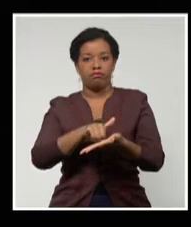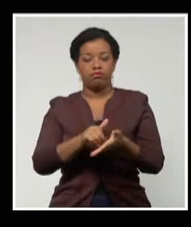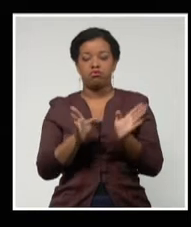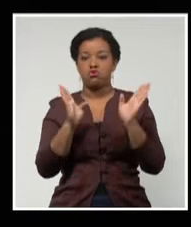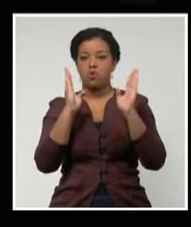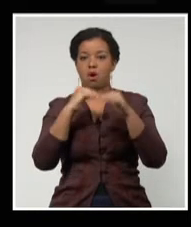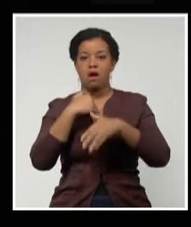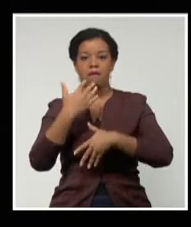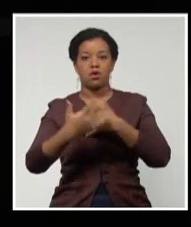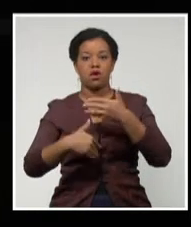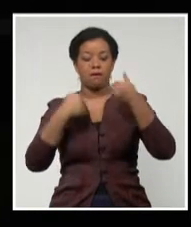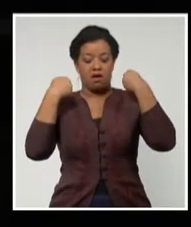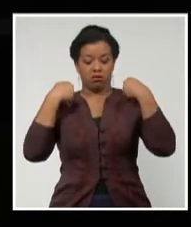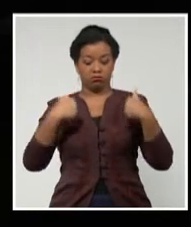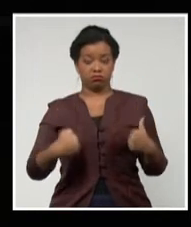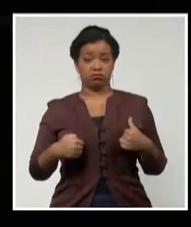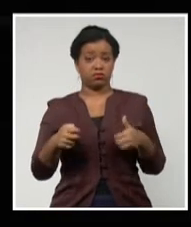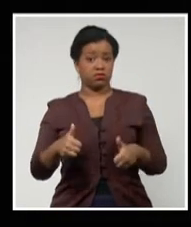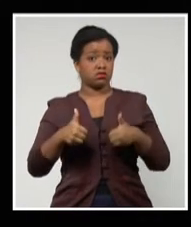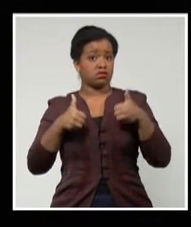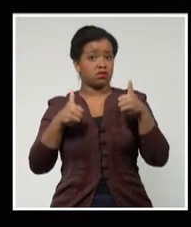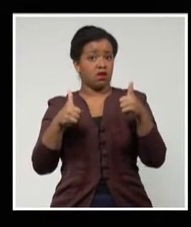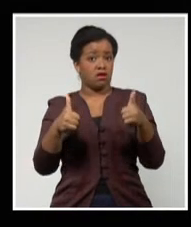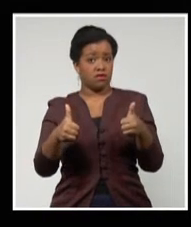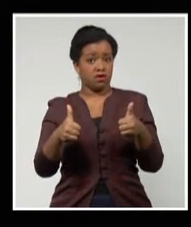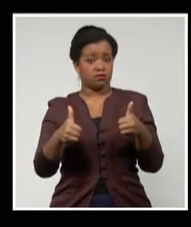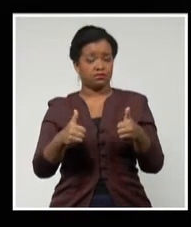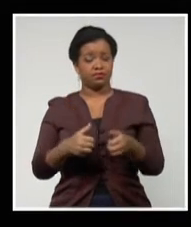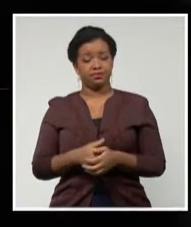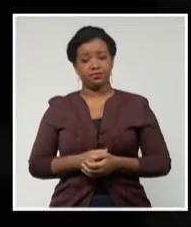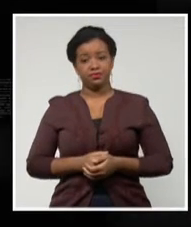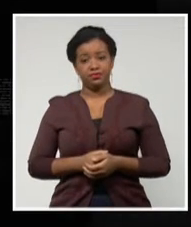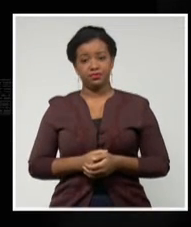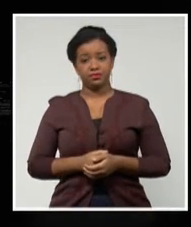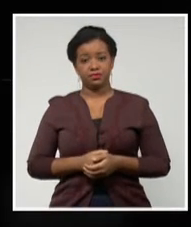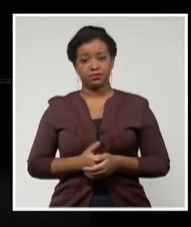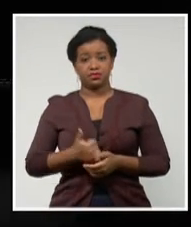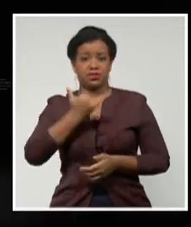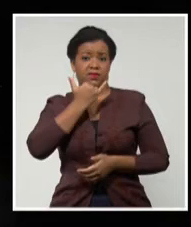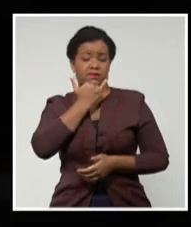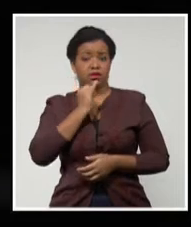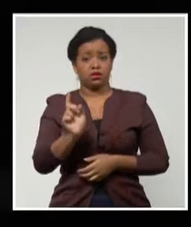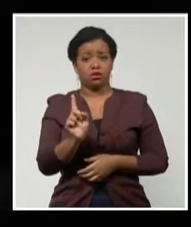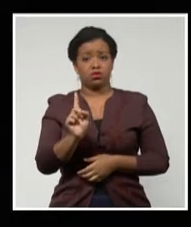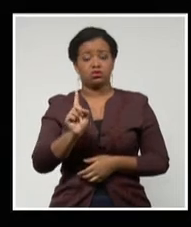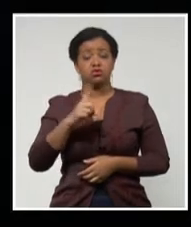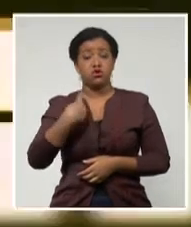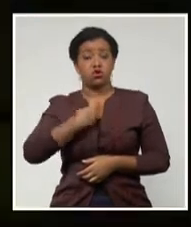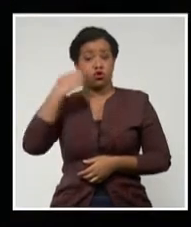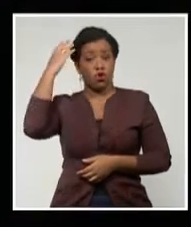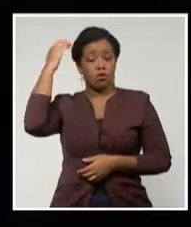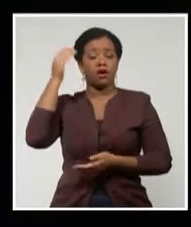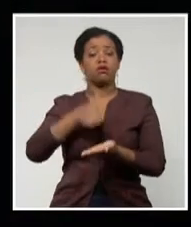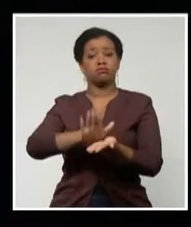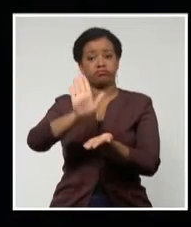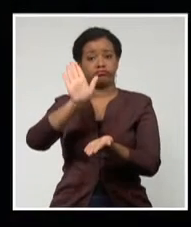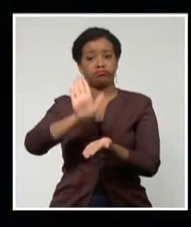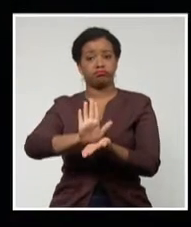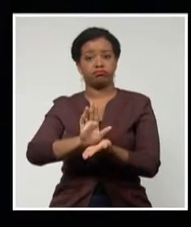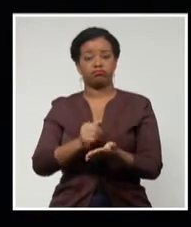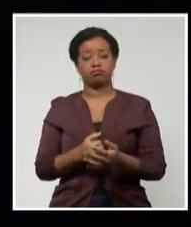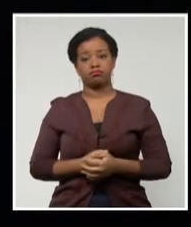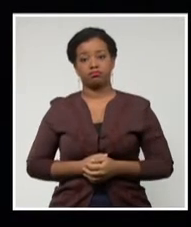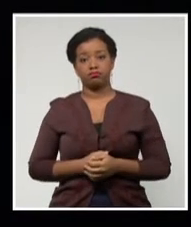integridad física pueda ser lastimada. El gobierno boliviano se ha comprometido a ello. Se me da la